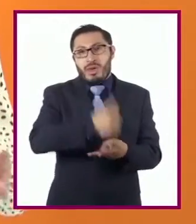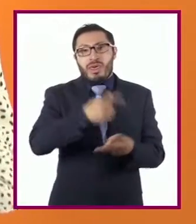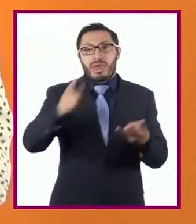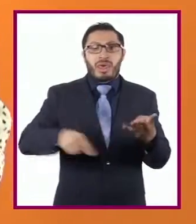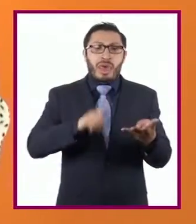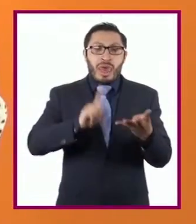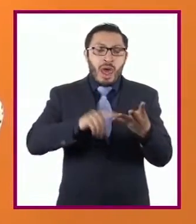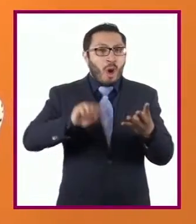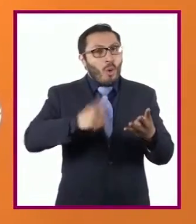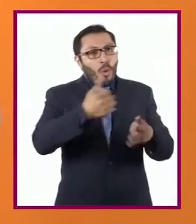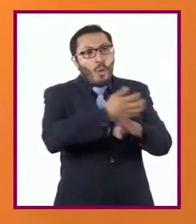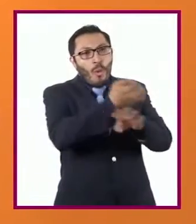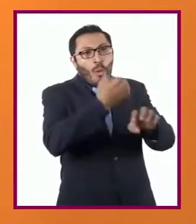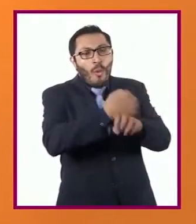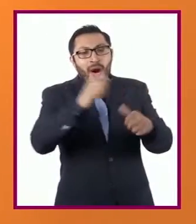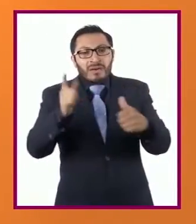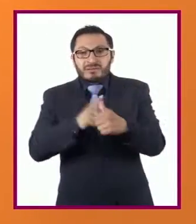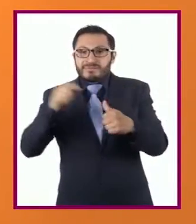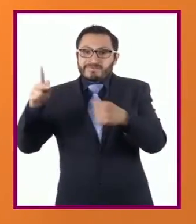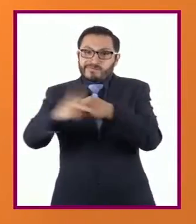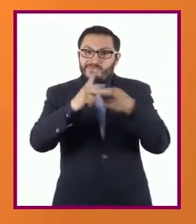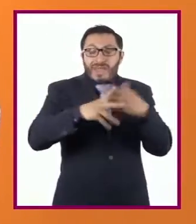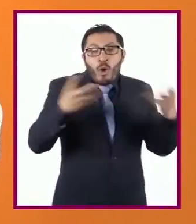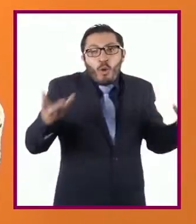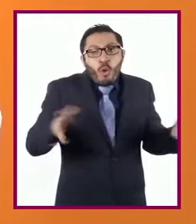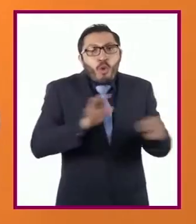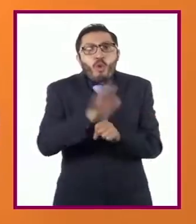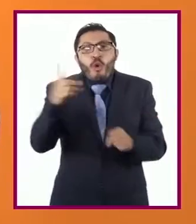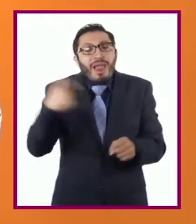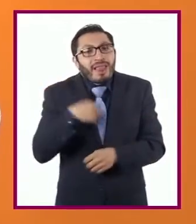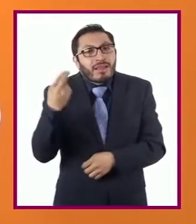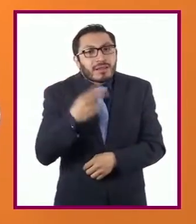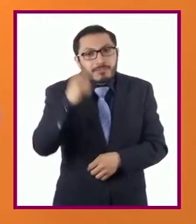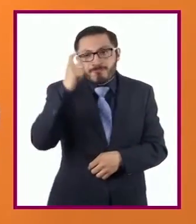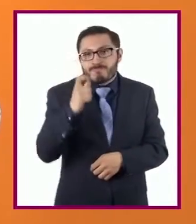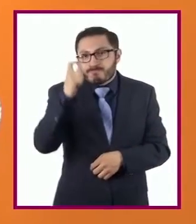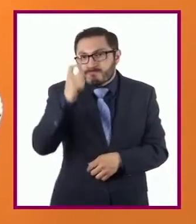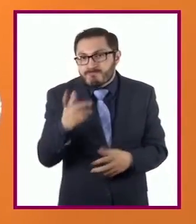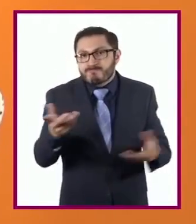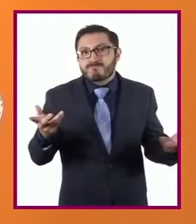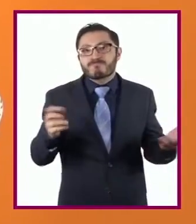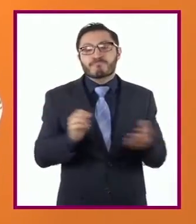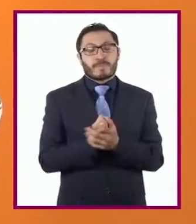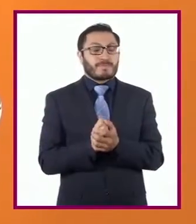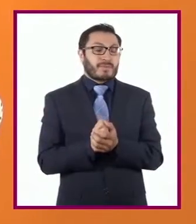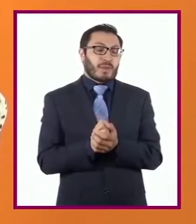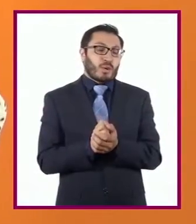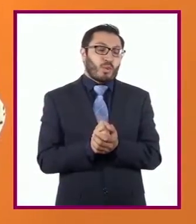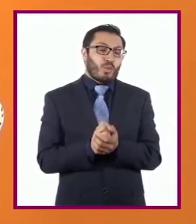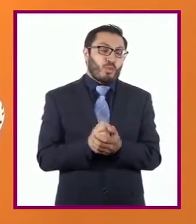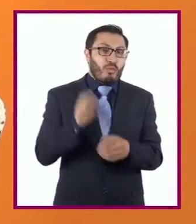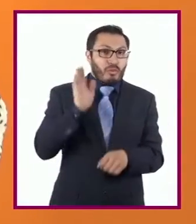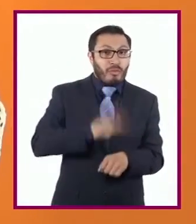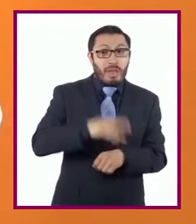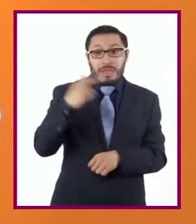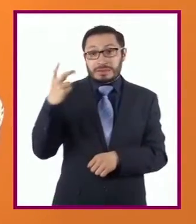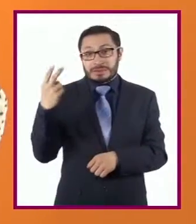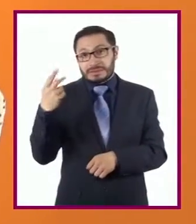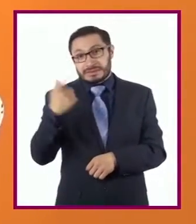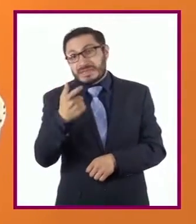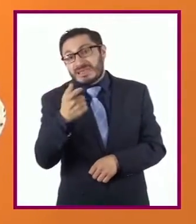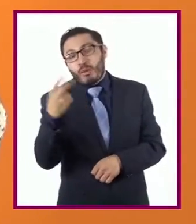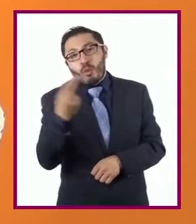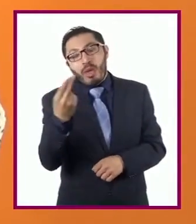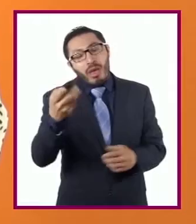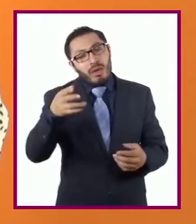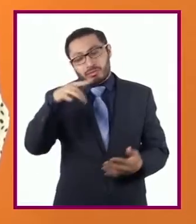otro estado, es en otro país, necesito una beca, necesito más dinero, más recursos. Por